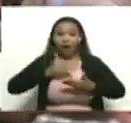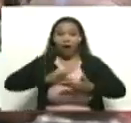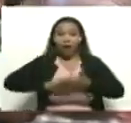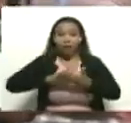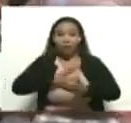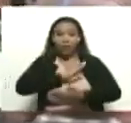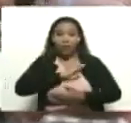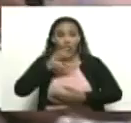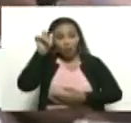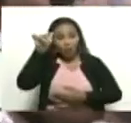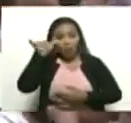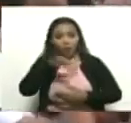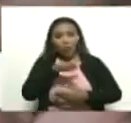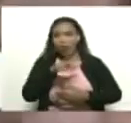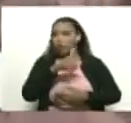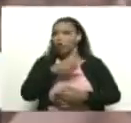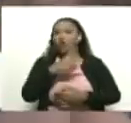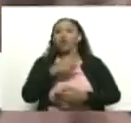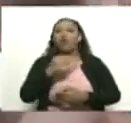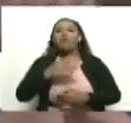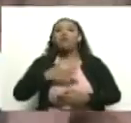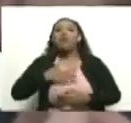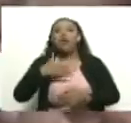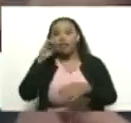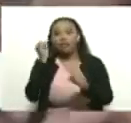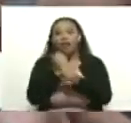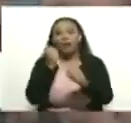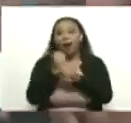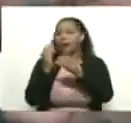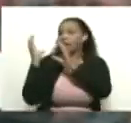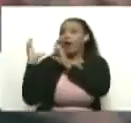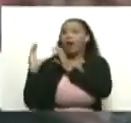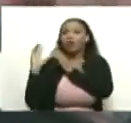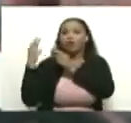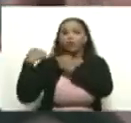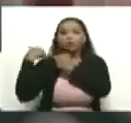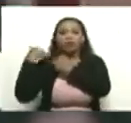cargo. No merece estar ahí.